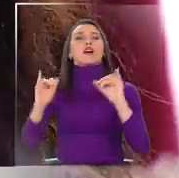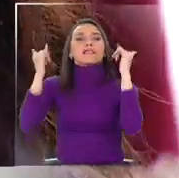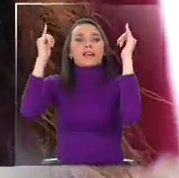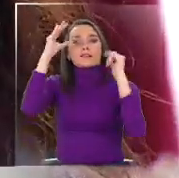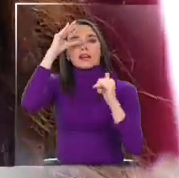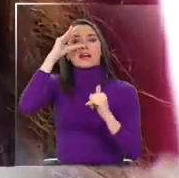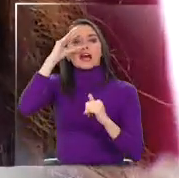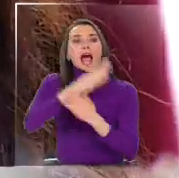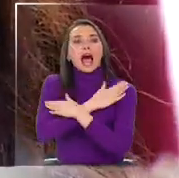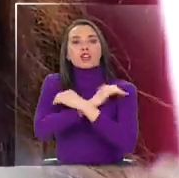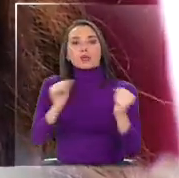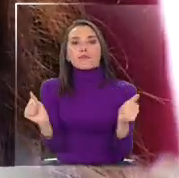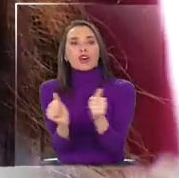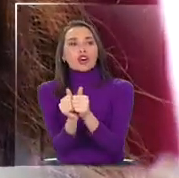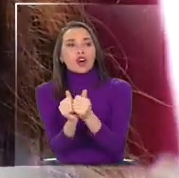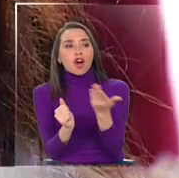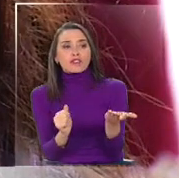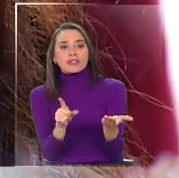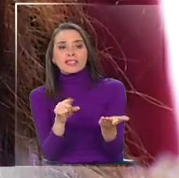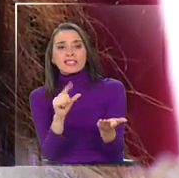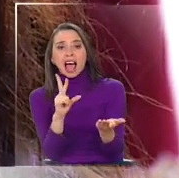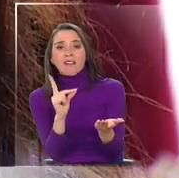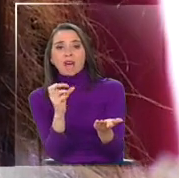con El Salvador.